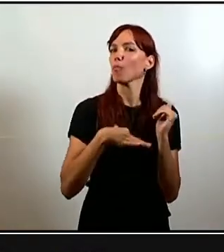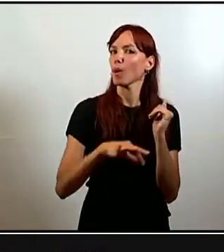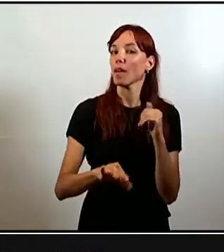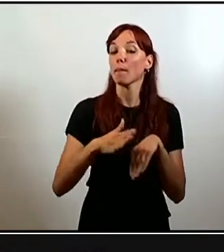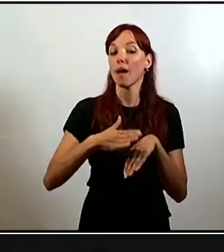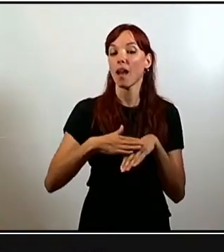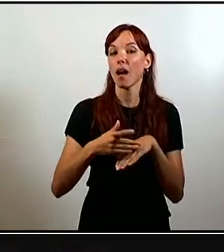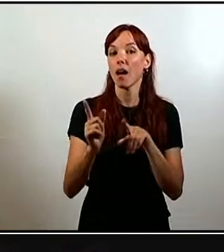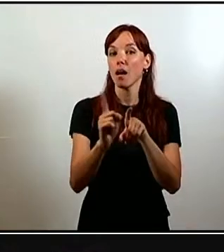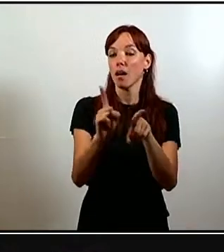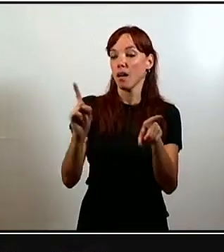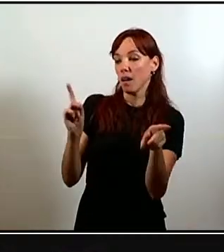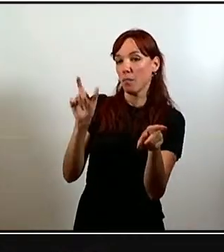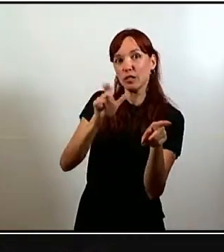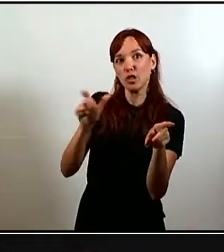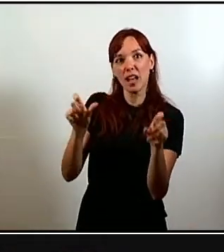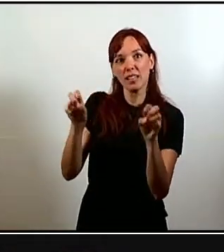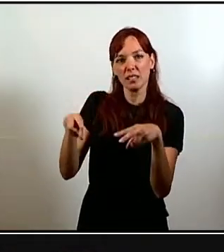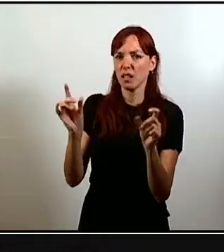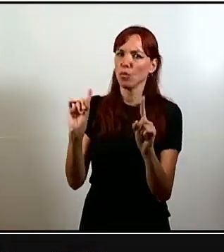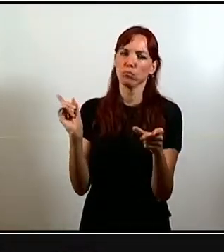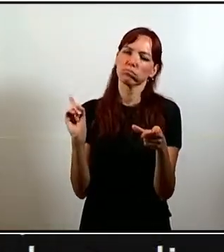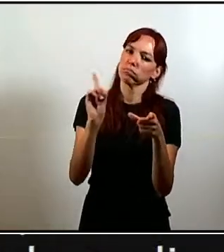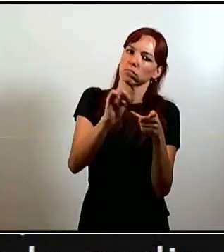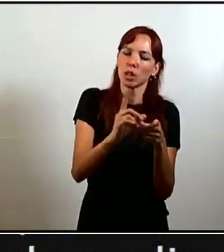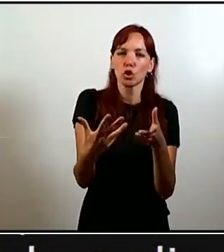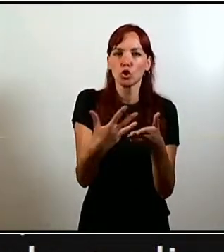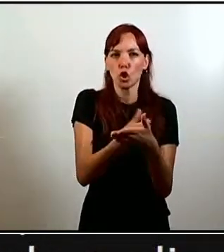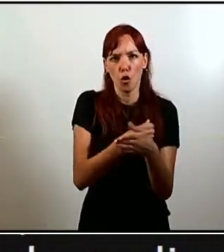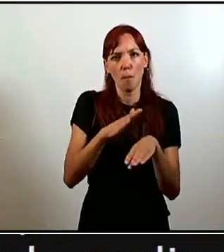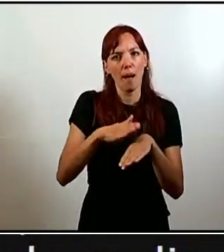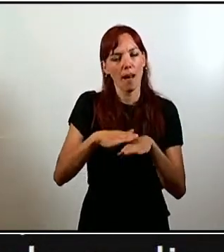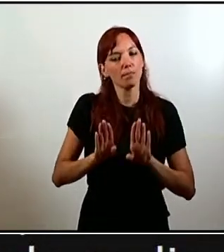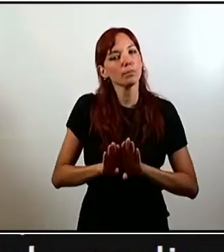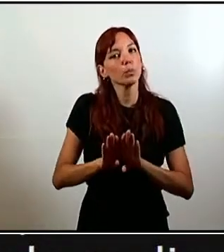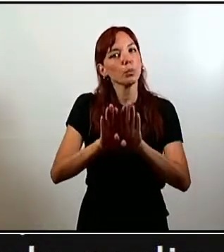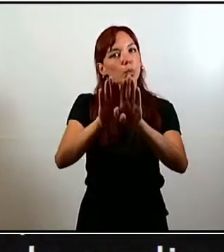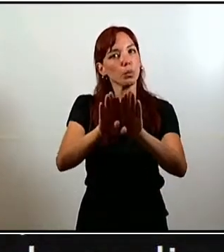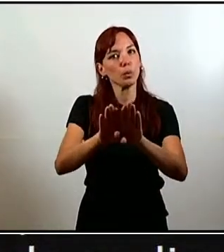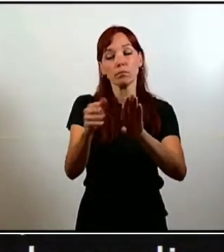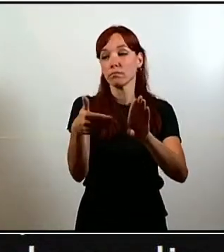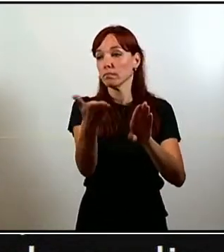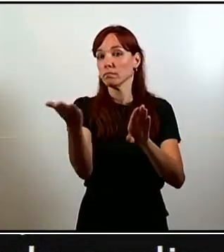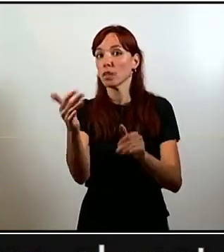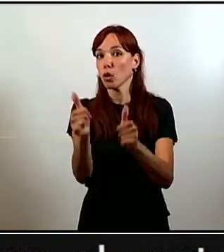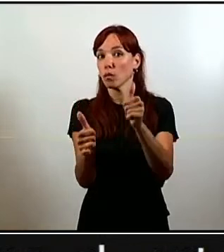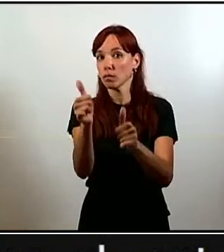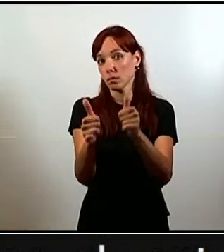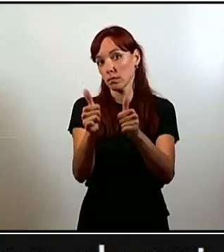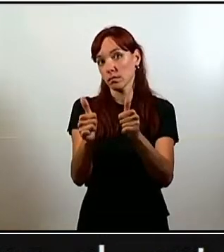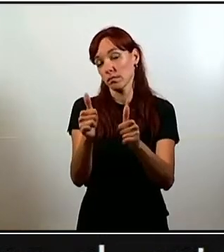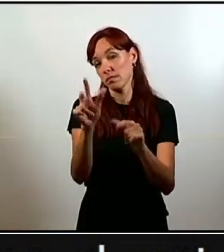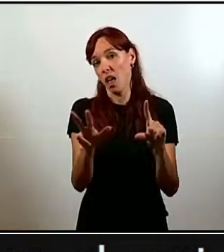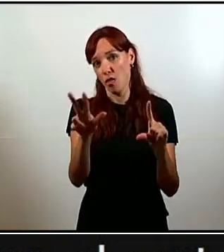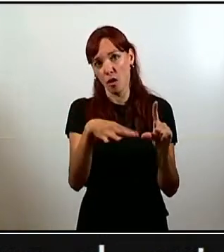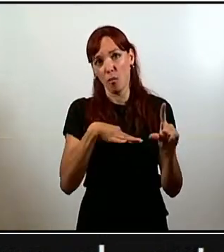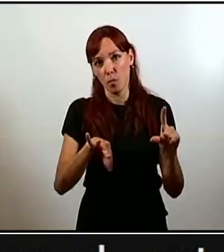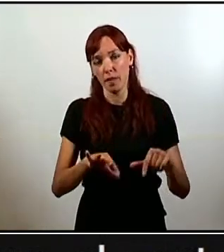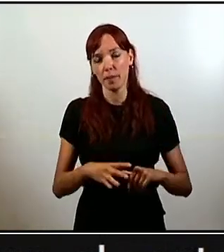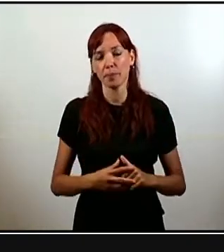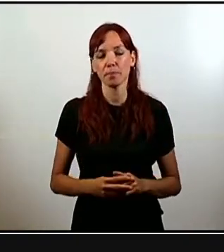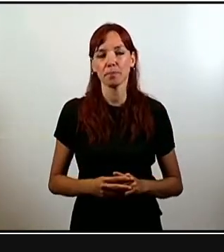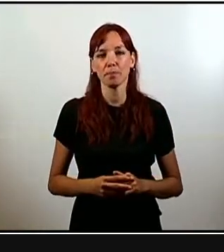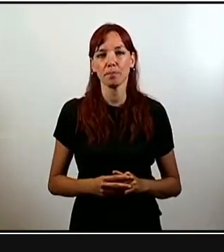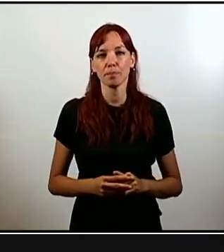se quede nadie atrás y que también nos permita converger con el resto de nuestro país. Los datos de paro